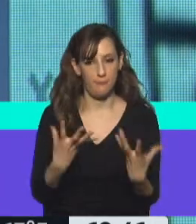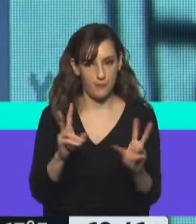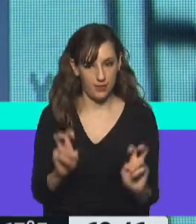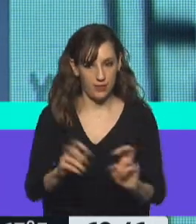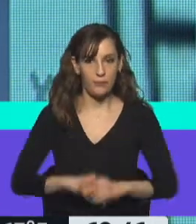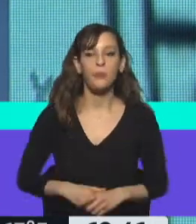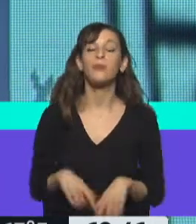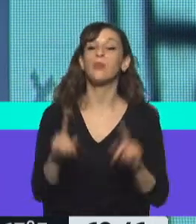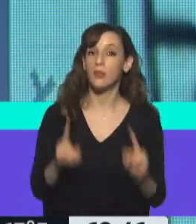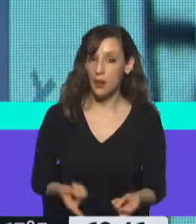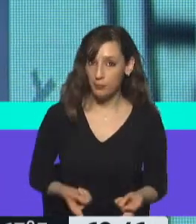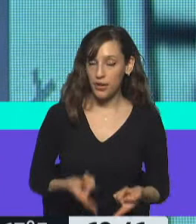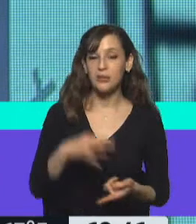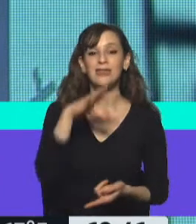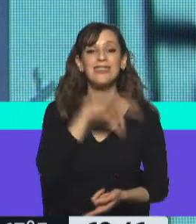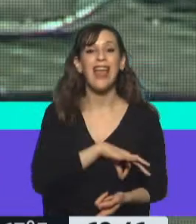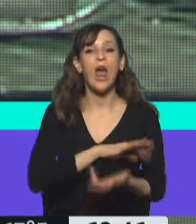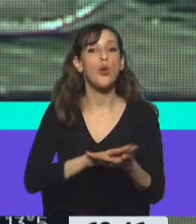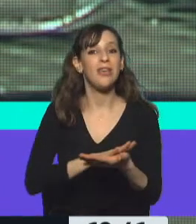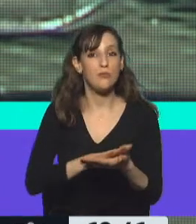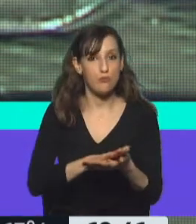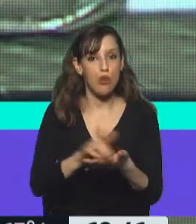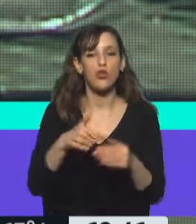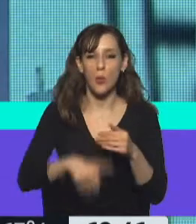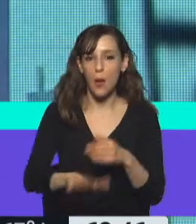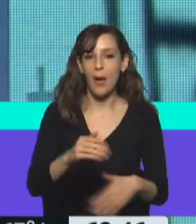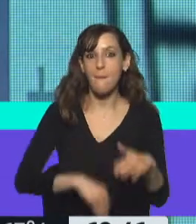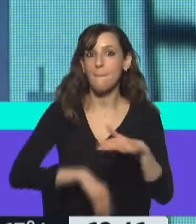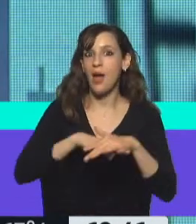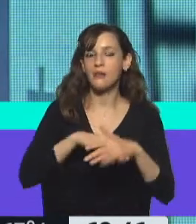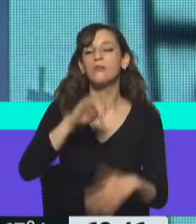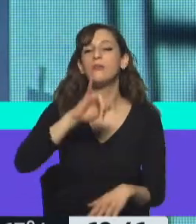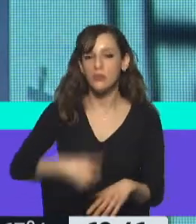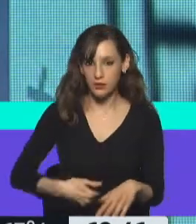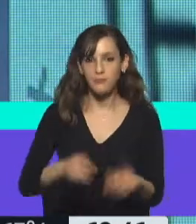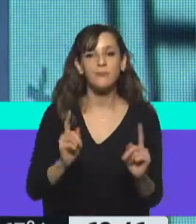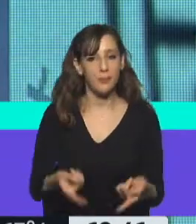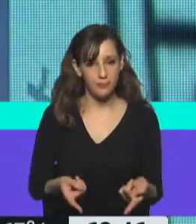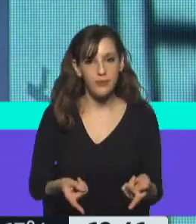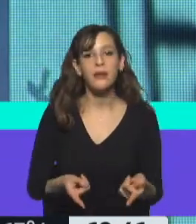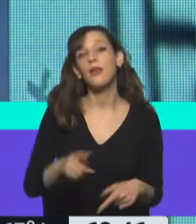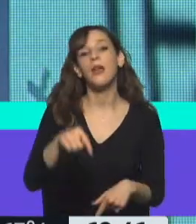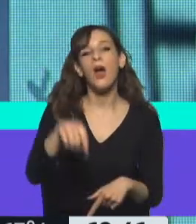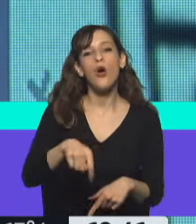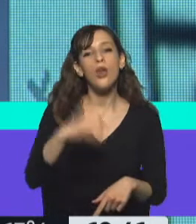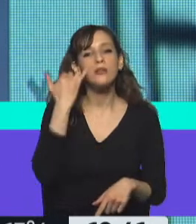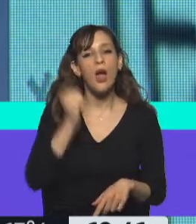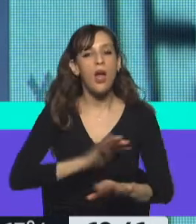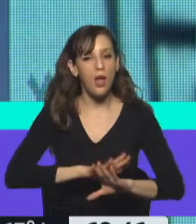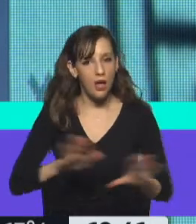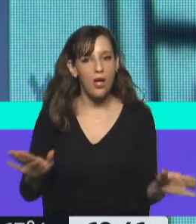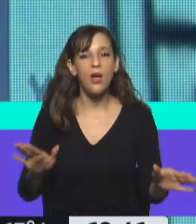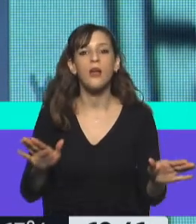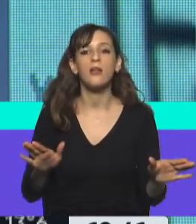parte también se habla del salario mínimo haber va a aumentar también aumentaría en este caso si es que se conoce por lo menos el